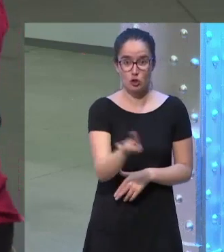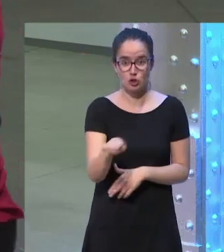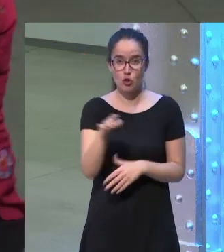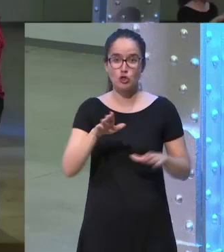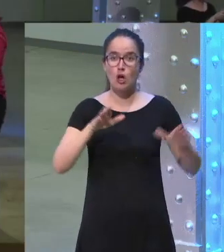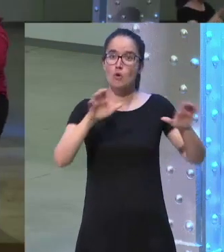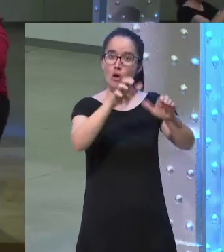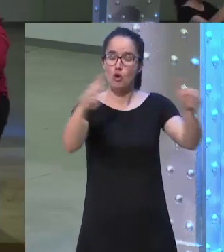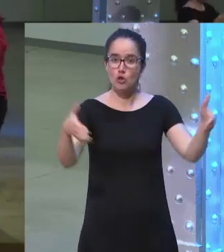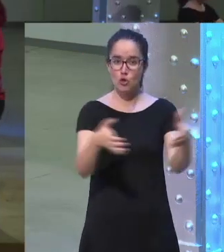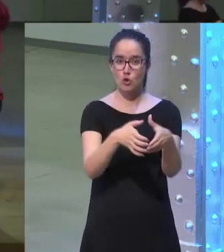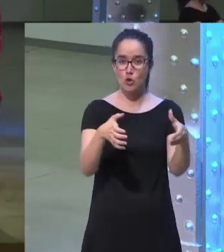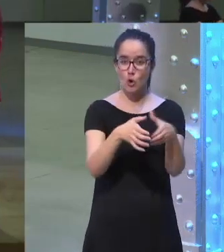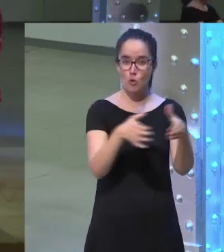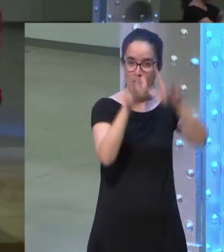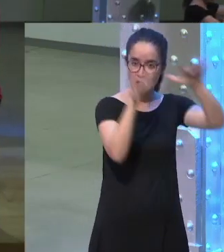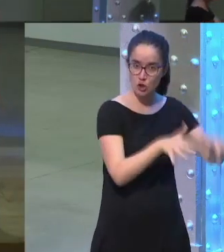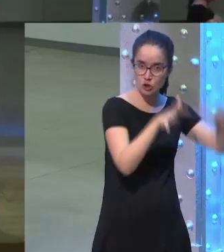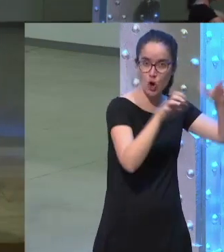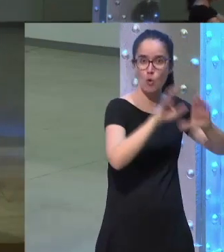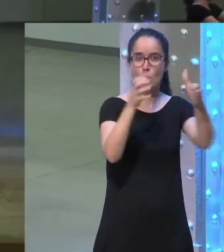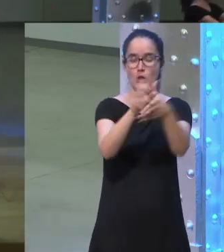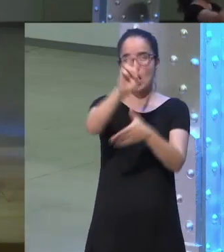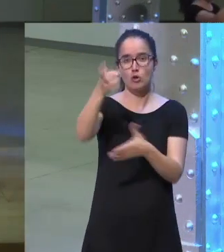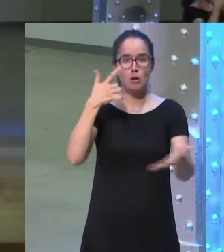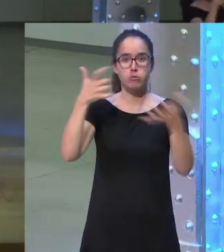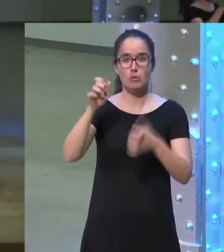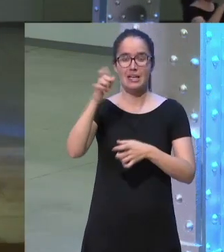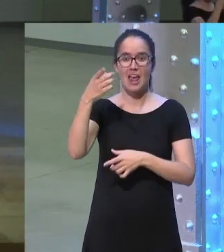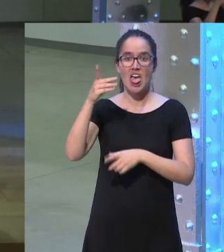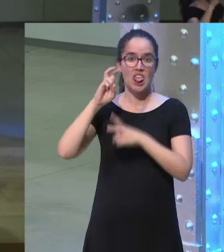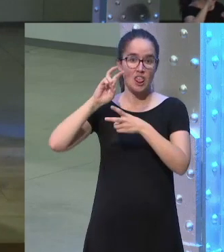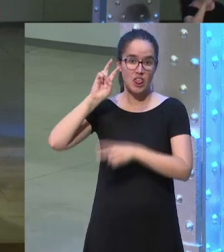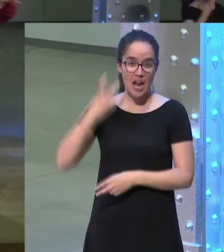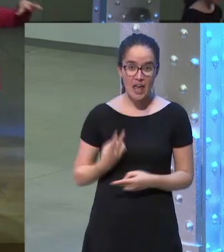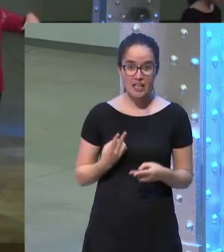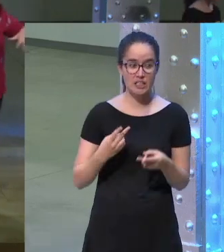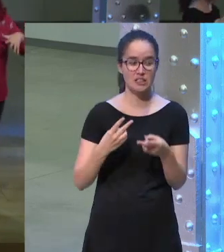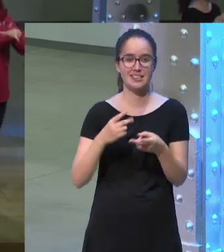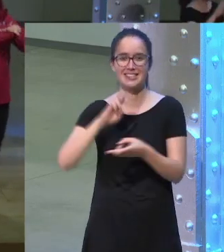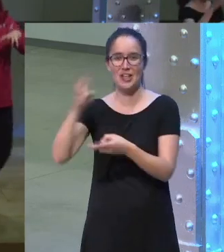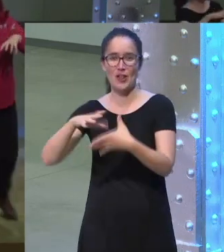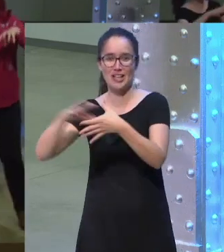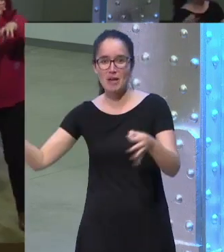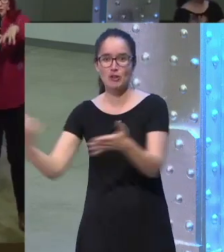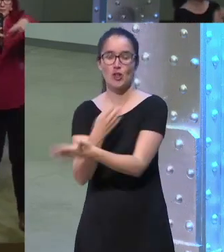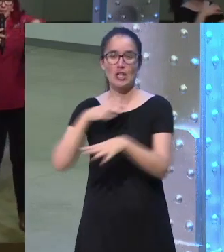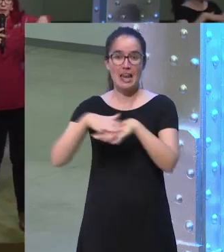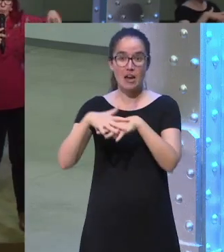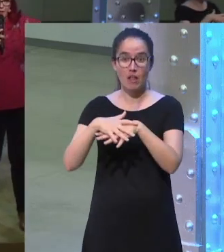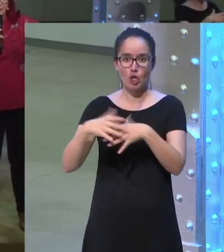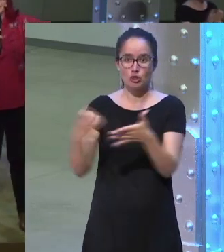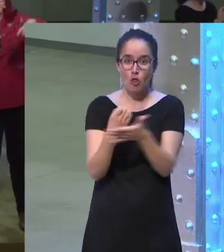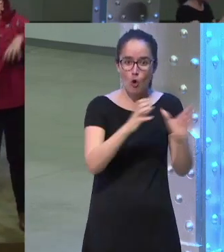una comunidad donde el más destacado es Jon, una comunidad donde el más destacado es Daenerys. O sea, aunque somos todos amigos, todos en las redes, dentro